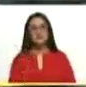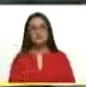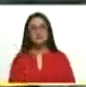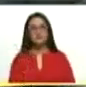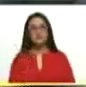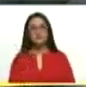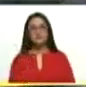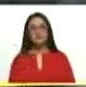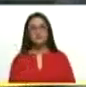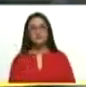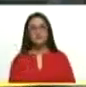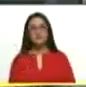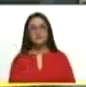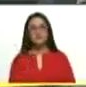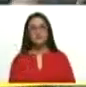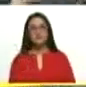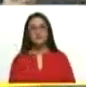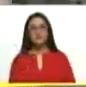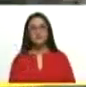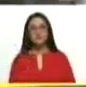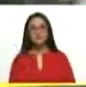Venezuela.